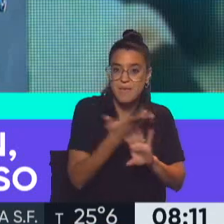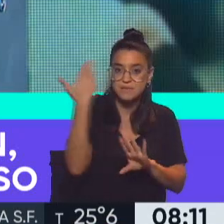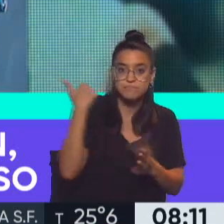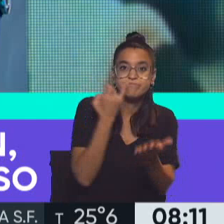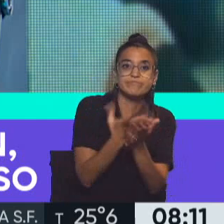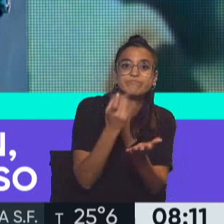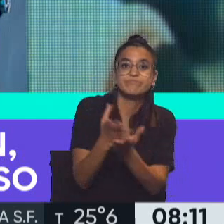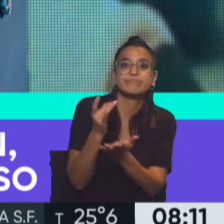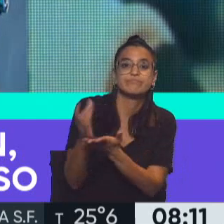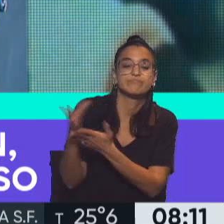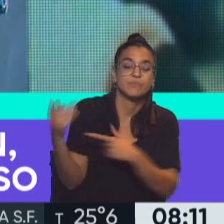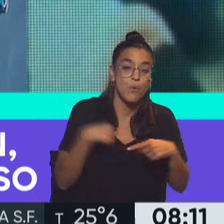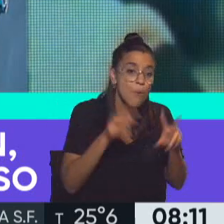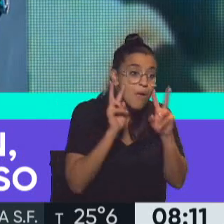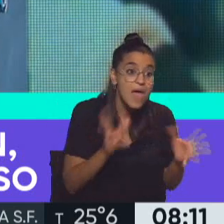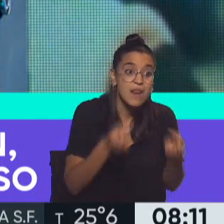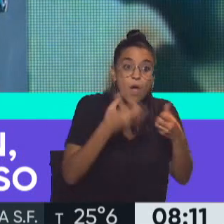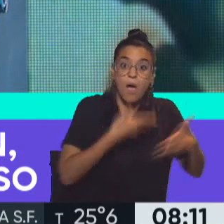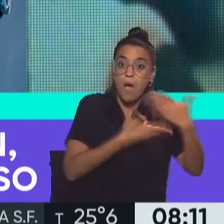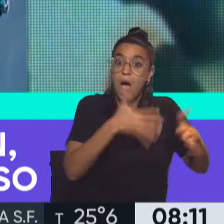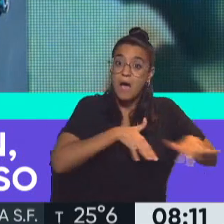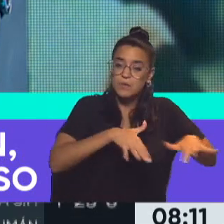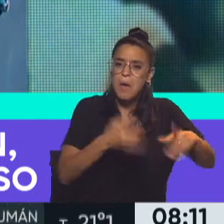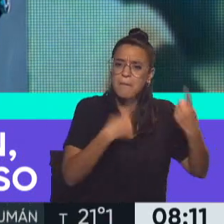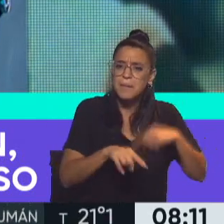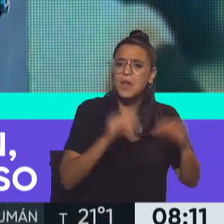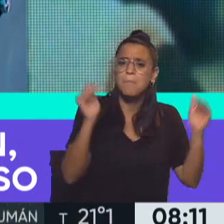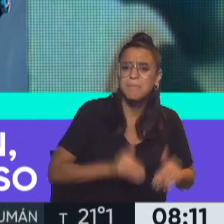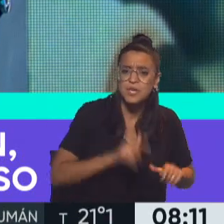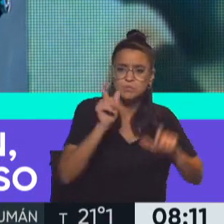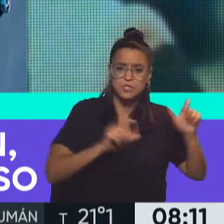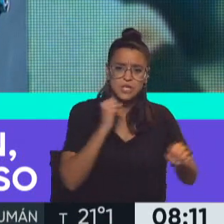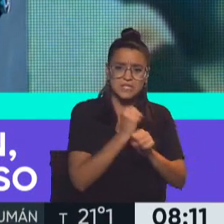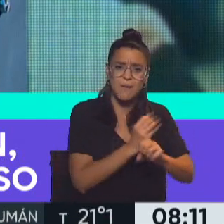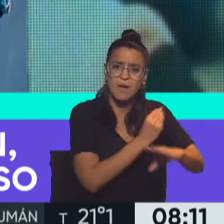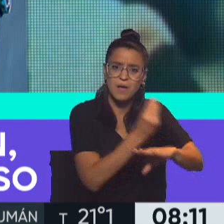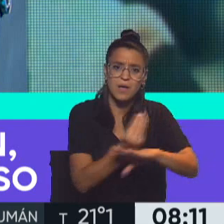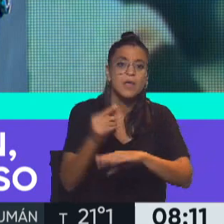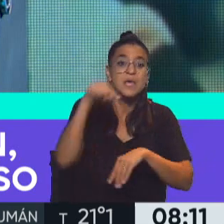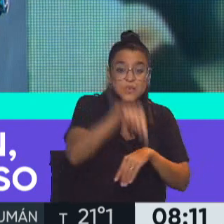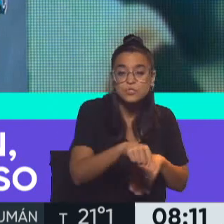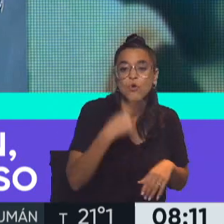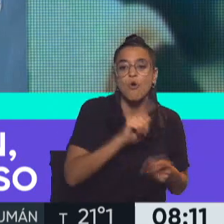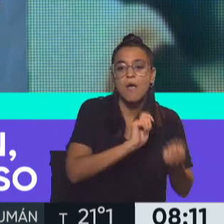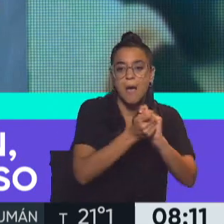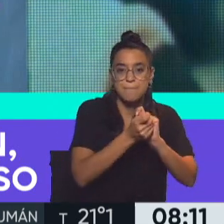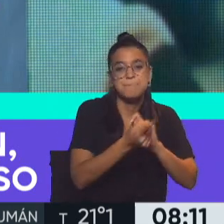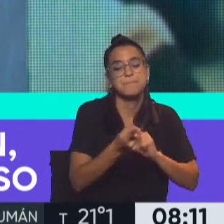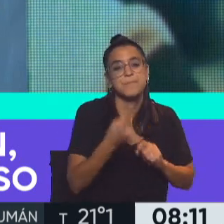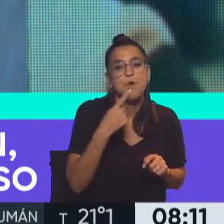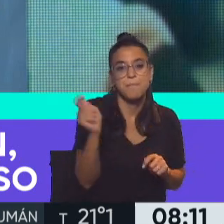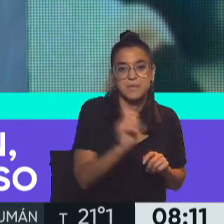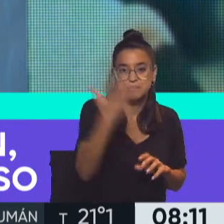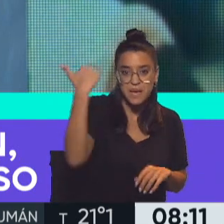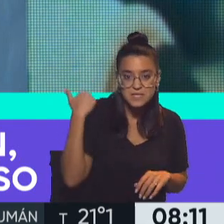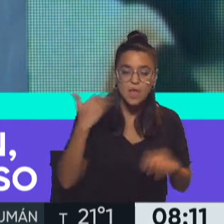Es decir, vos empezabas a recuperar actividad y sin embargo cada vez tenías menos trabajadores. Esa dinámica se modificó levemente el mes pasado,